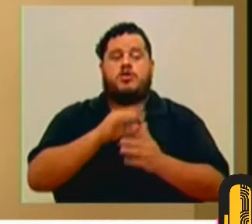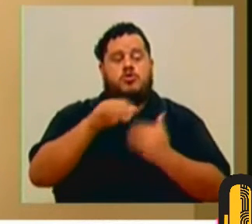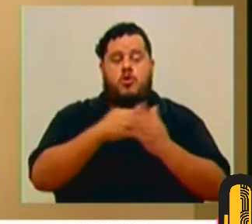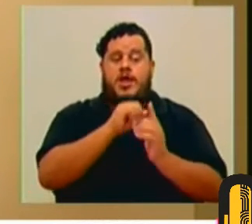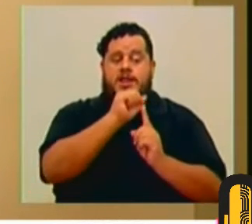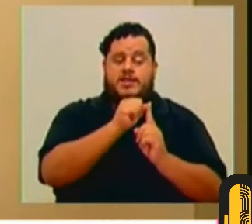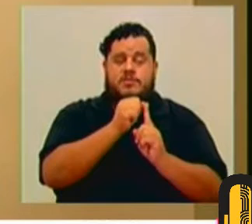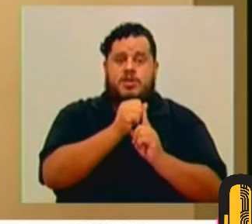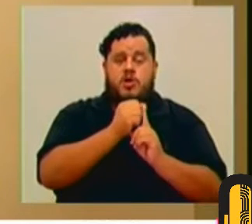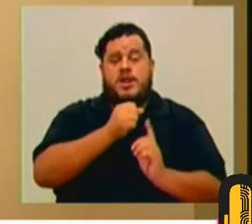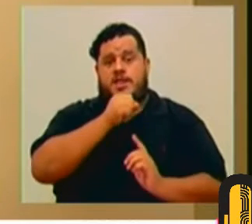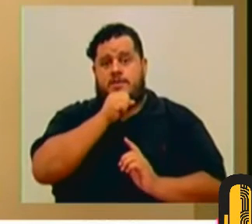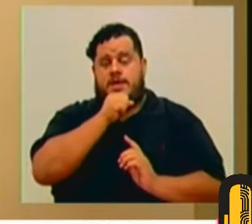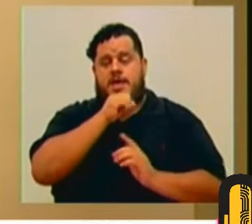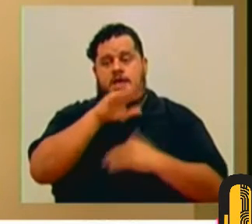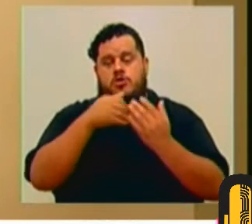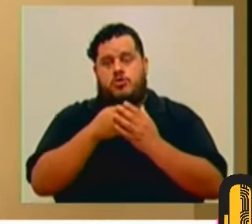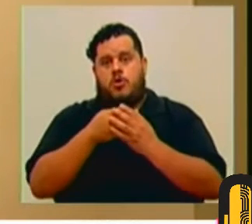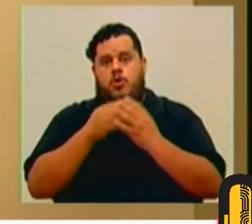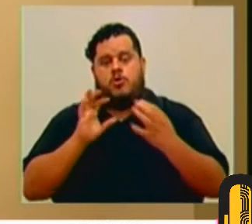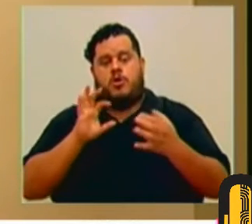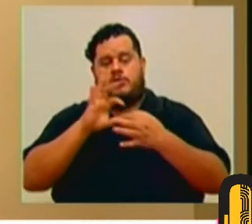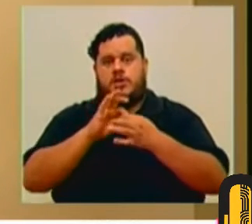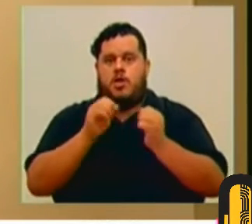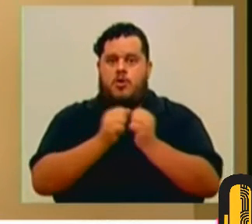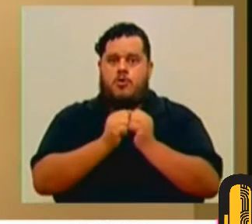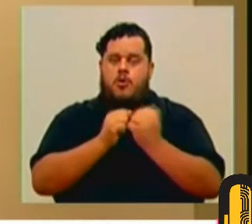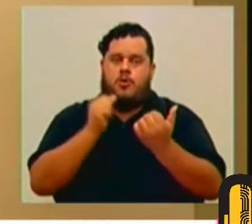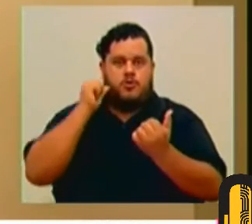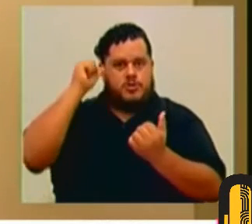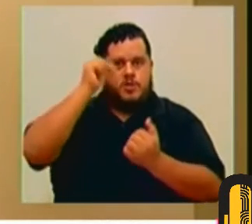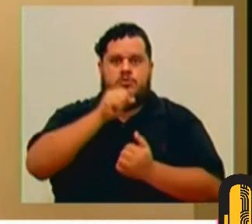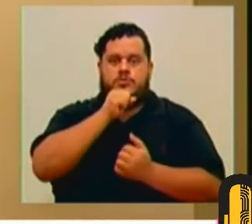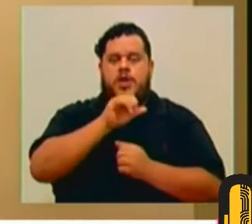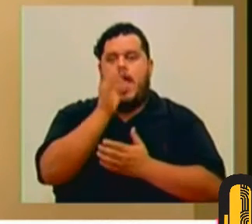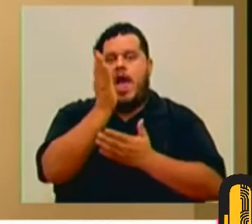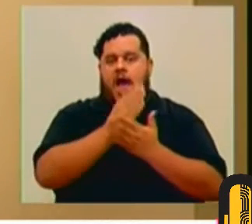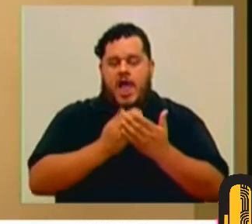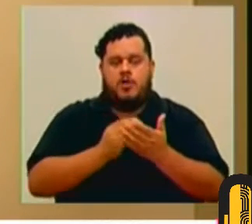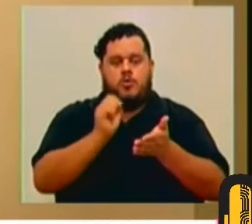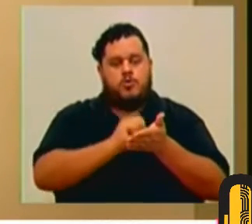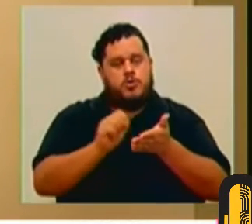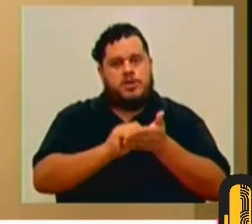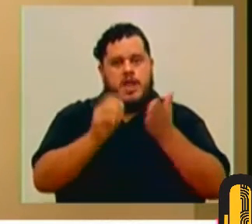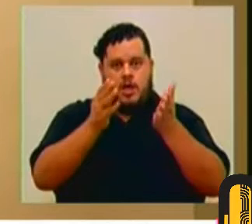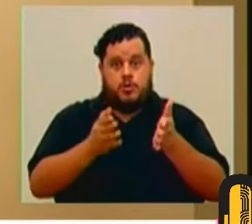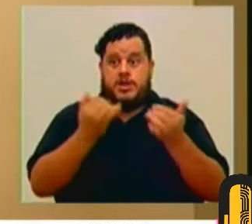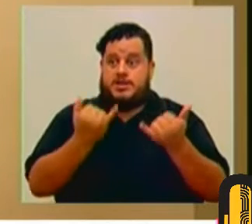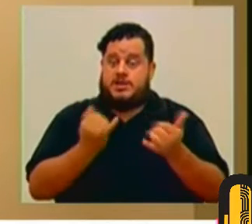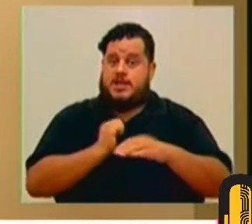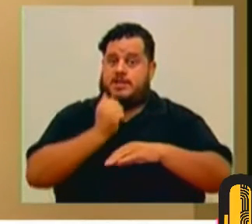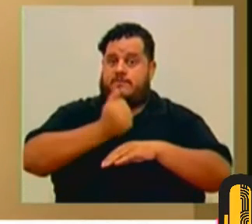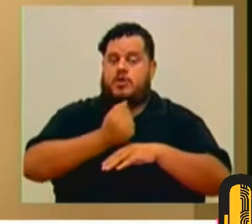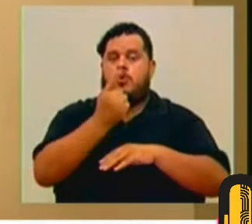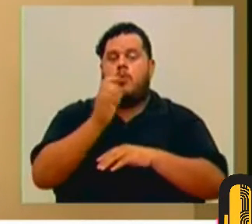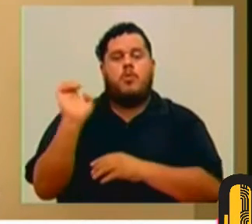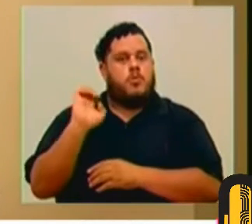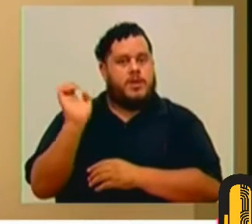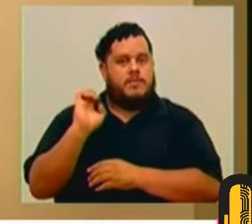y la fragilidad asociada al envejecimiento. Además, algunos autores ya están definiendo como una